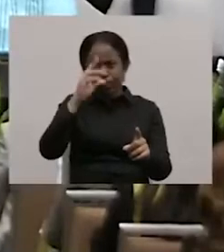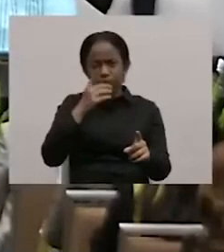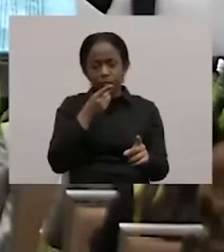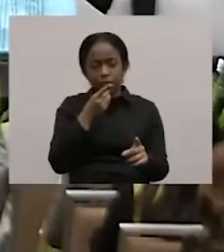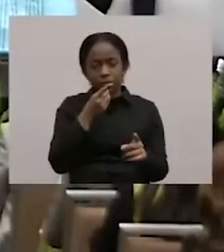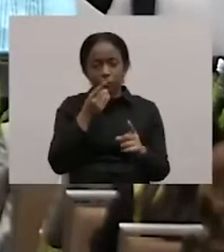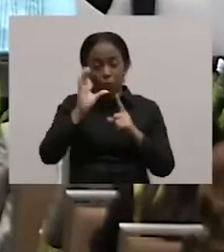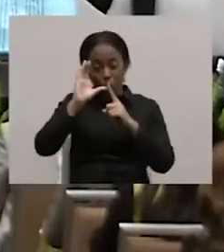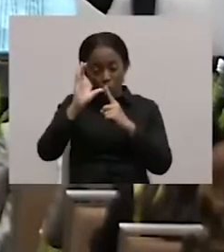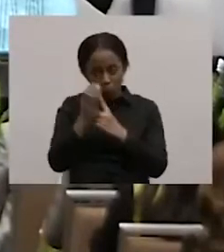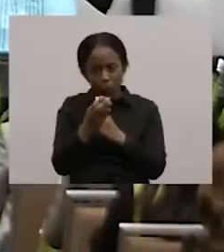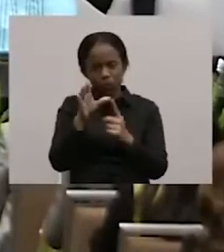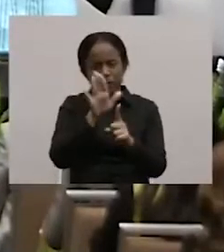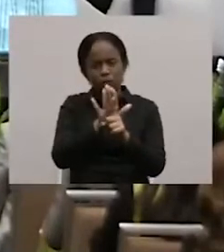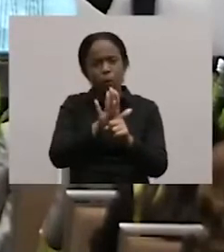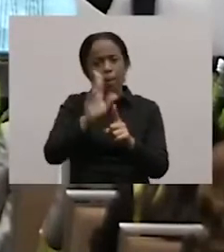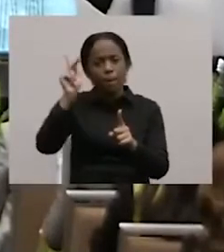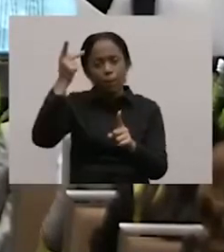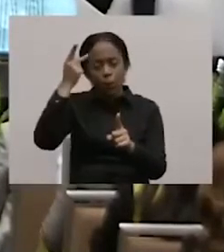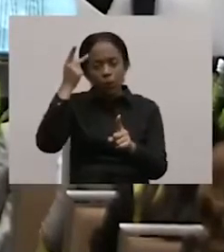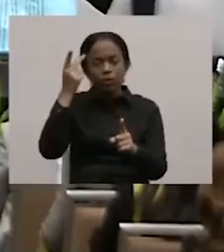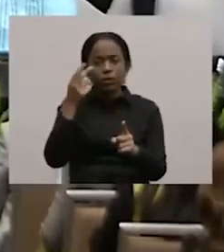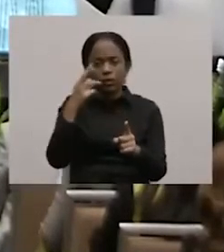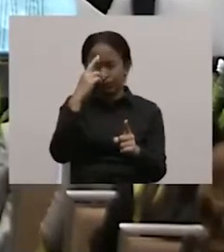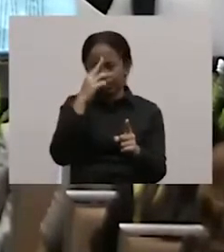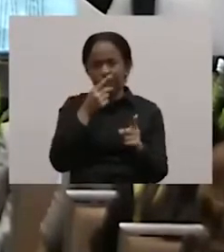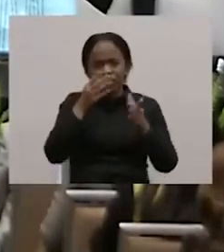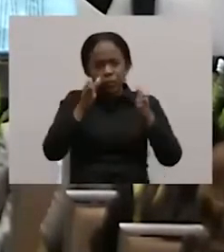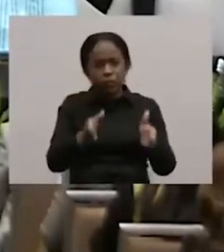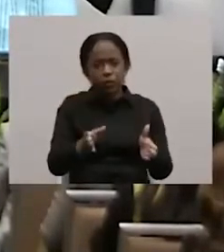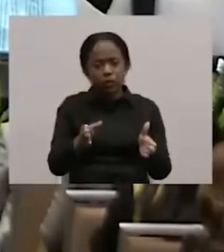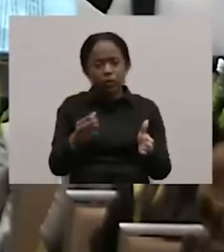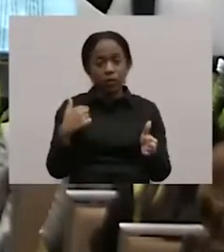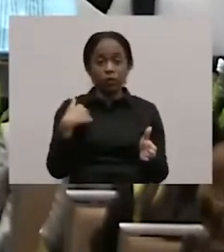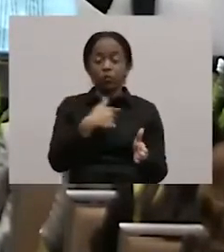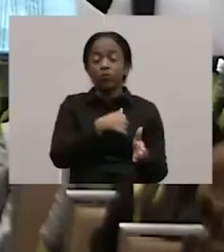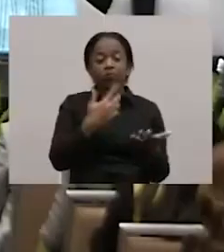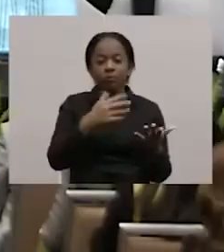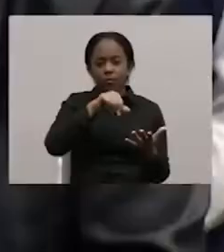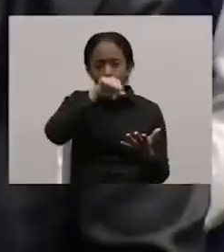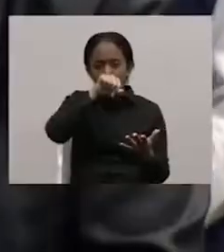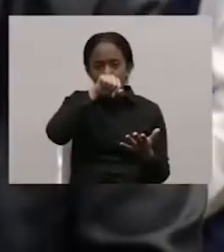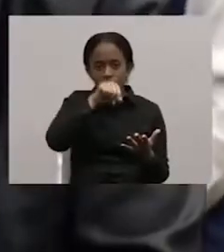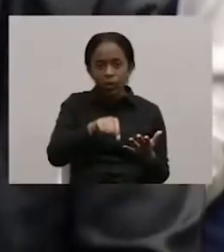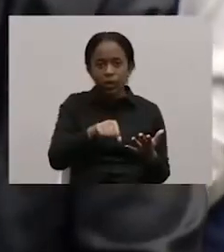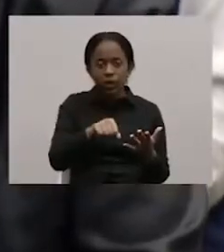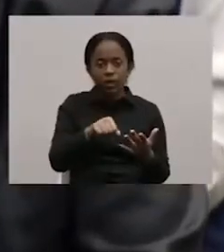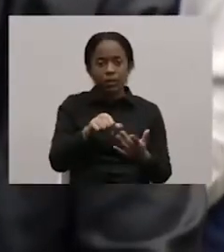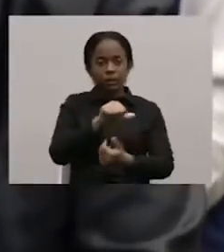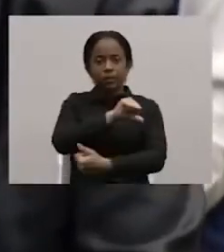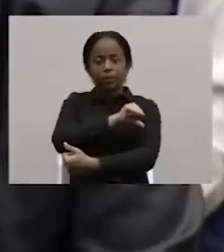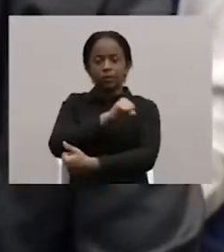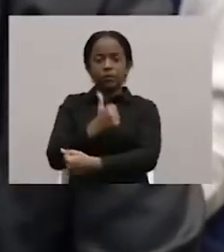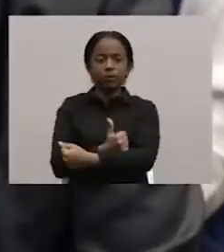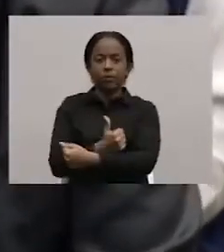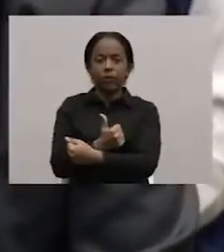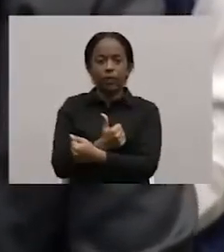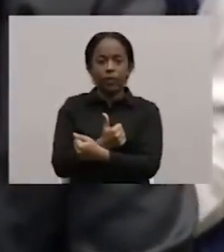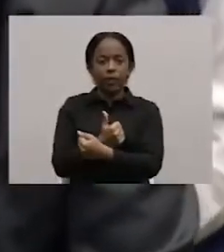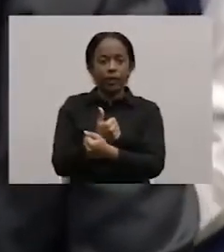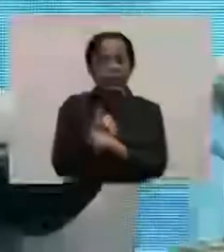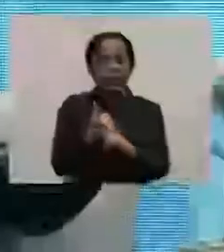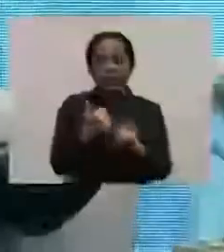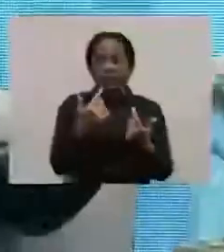dicen la cultura política del dominicano, quedan extrañados de cómo a nosotros nos fascina el autoritarismo y nos matamos